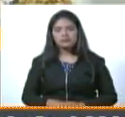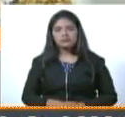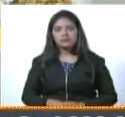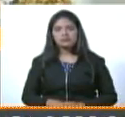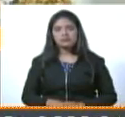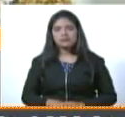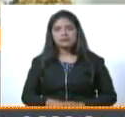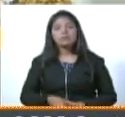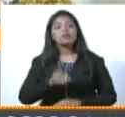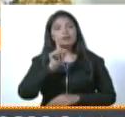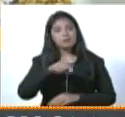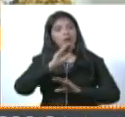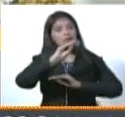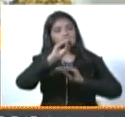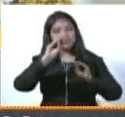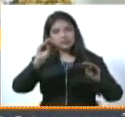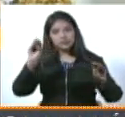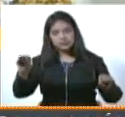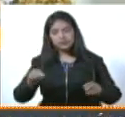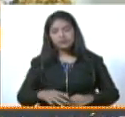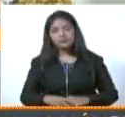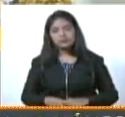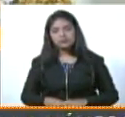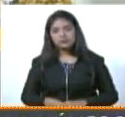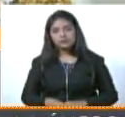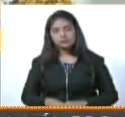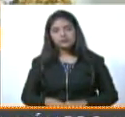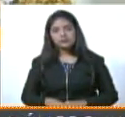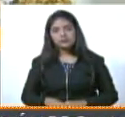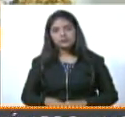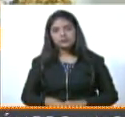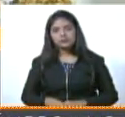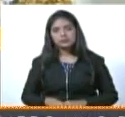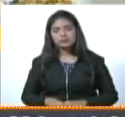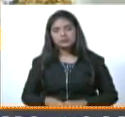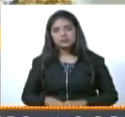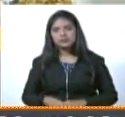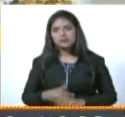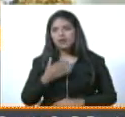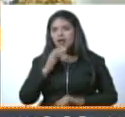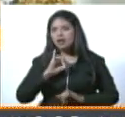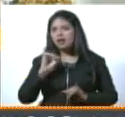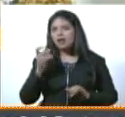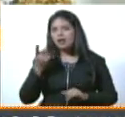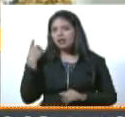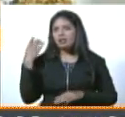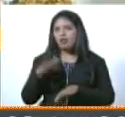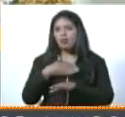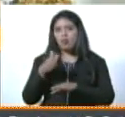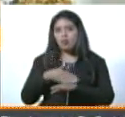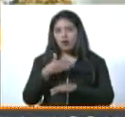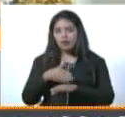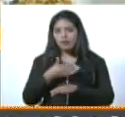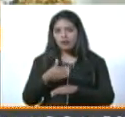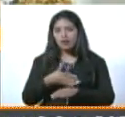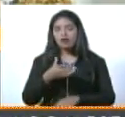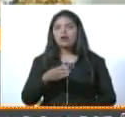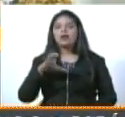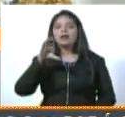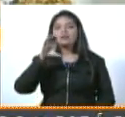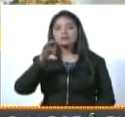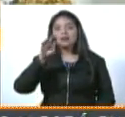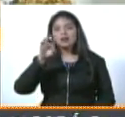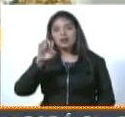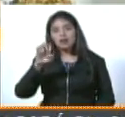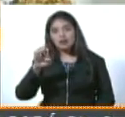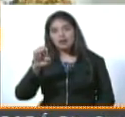queremos anunciar que la última sesión, que fue el día jueves, el Consejo Nacional